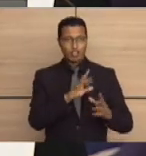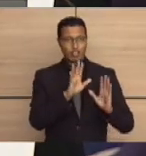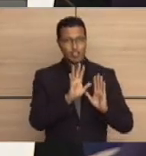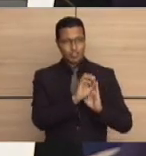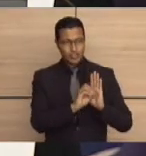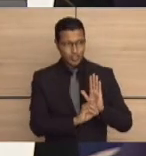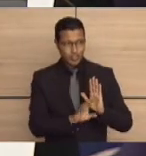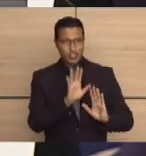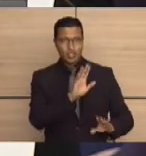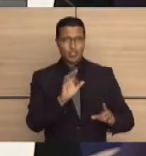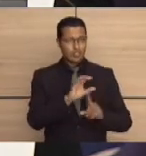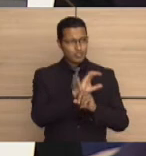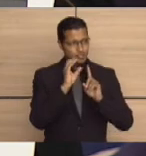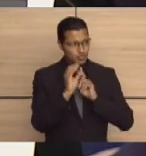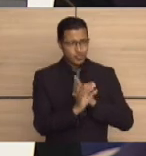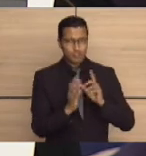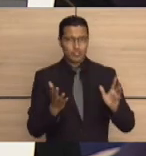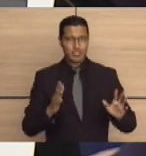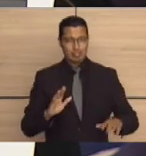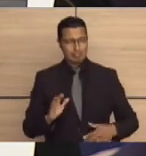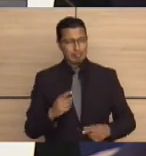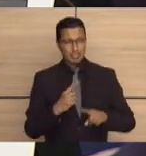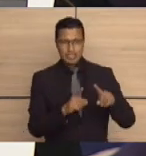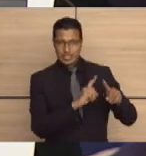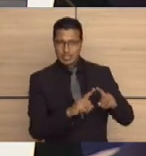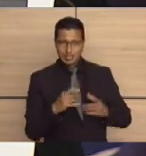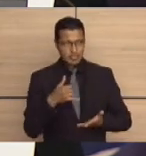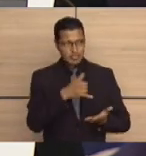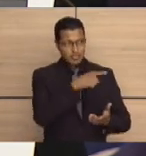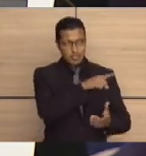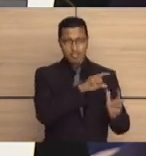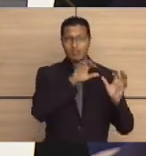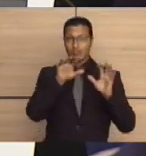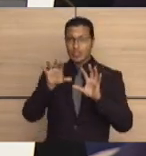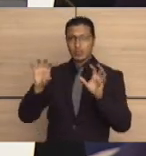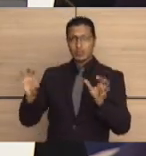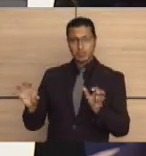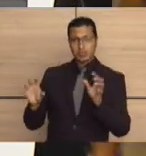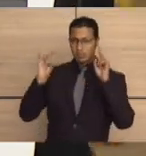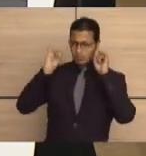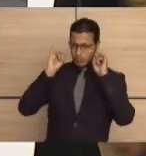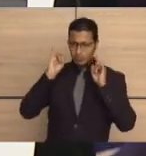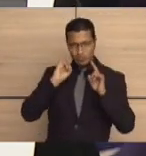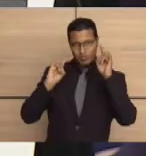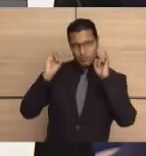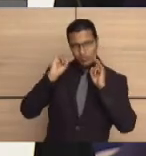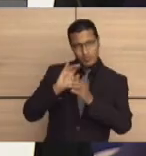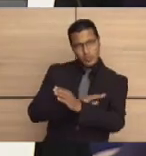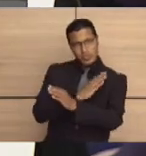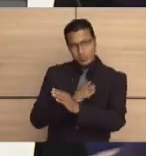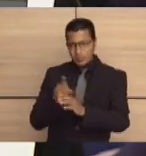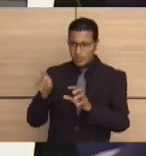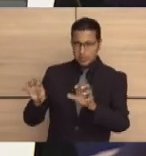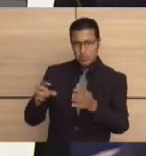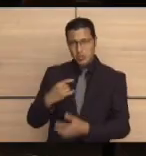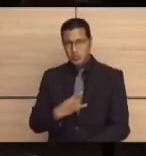del Ministerio de Cultura, ha llegado a los grandes estudios de grabación, incluso tengo entendido que Peter